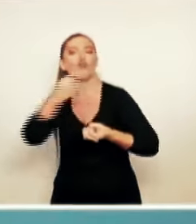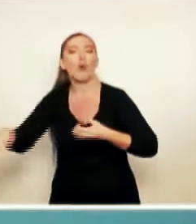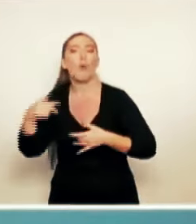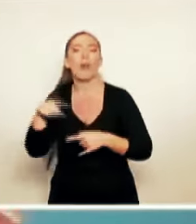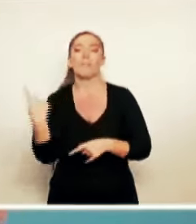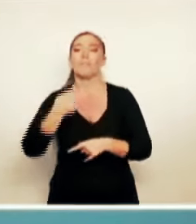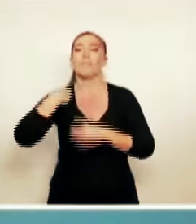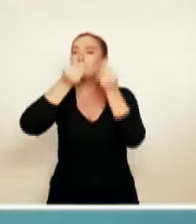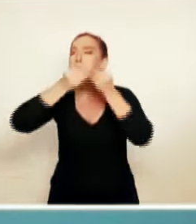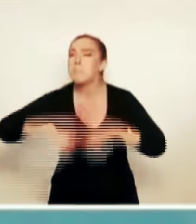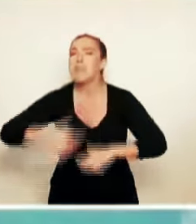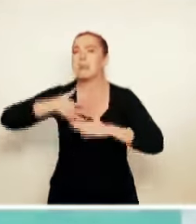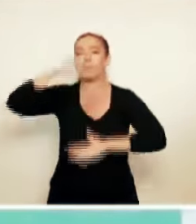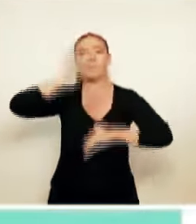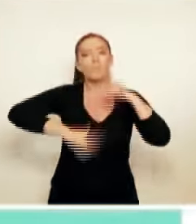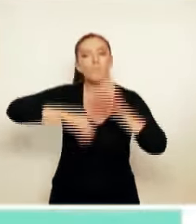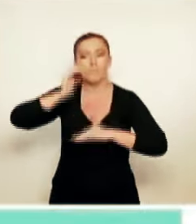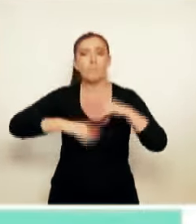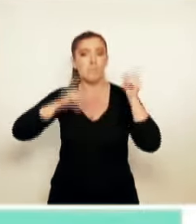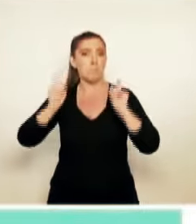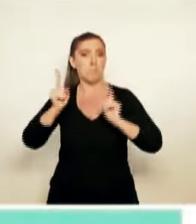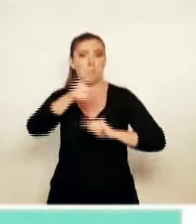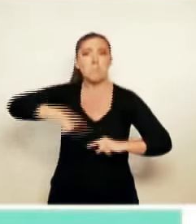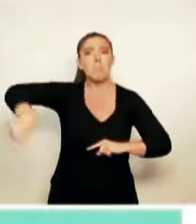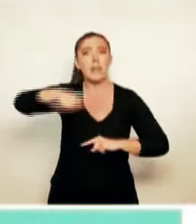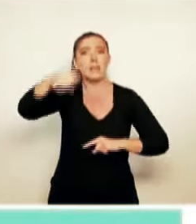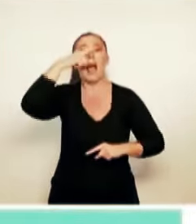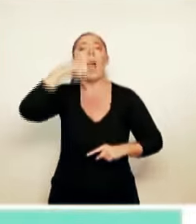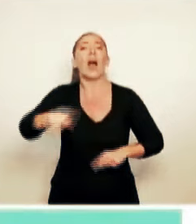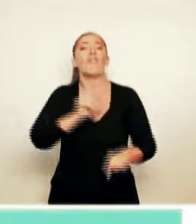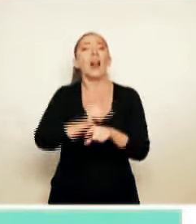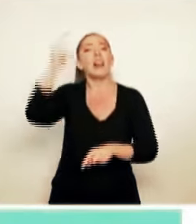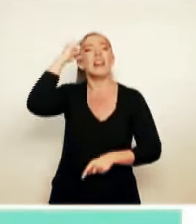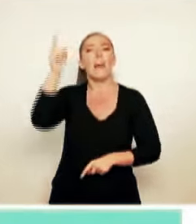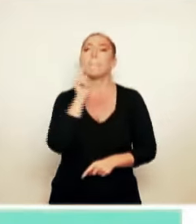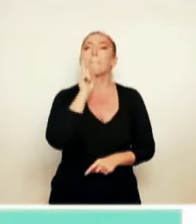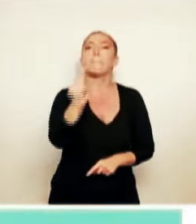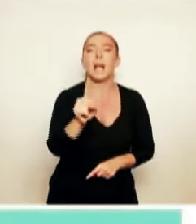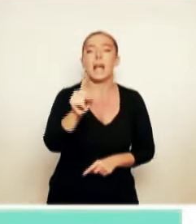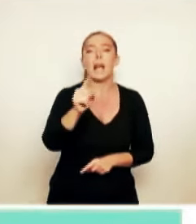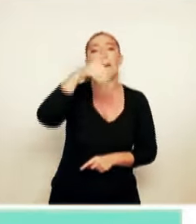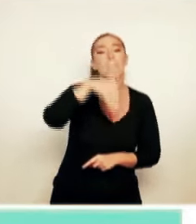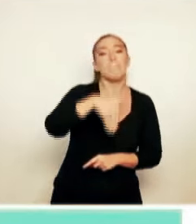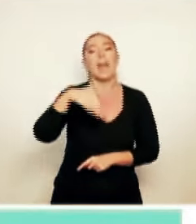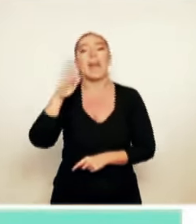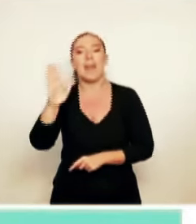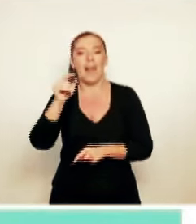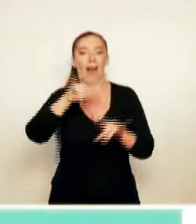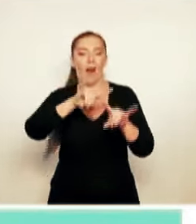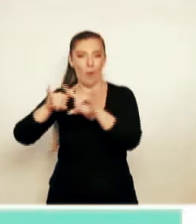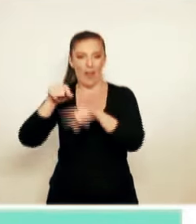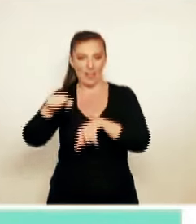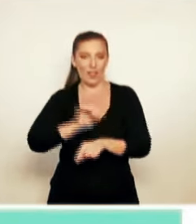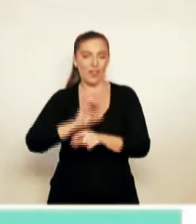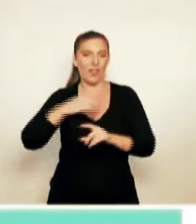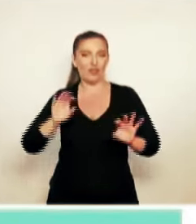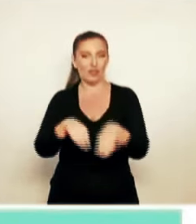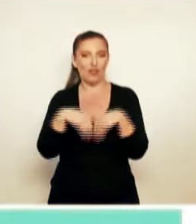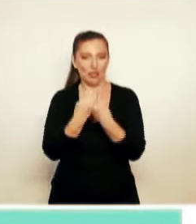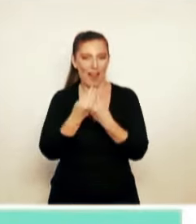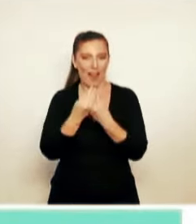hacer todas esas obras que finalmente terminaron en 10.000 megavatios de capacidad.